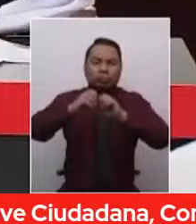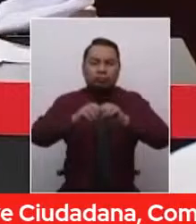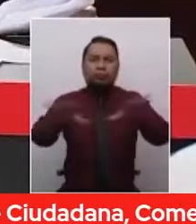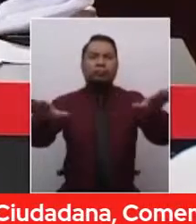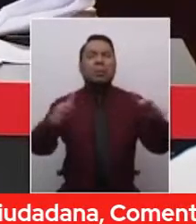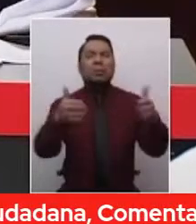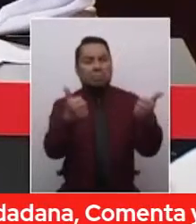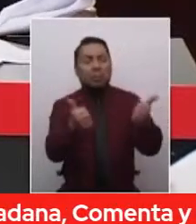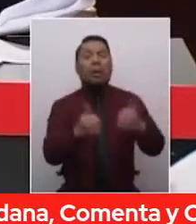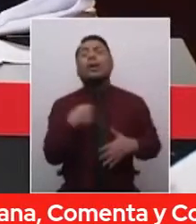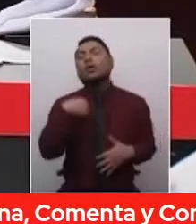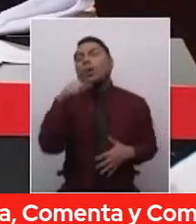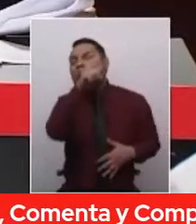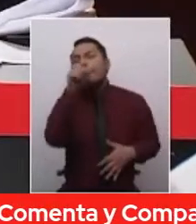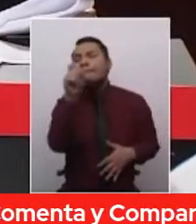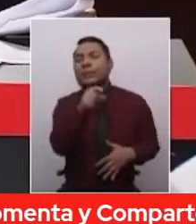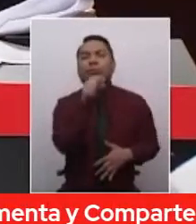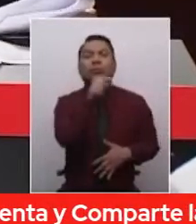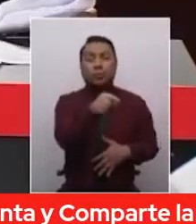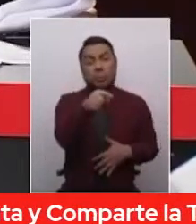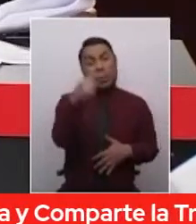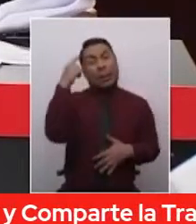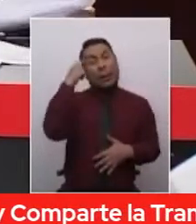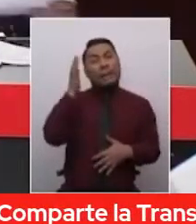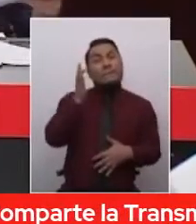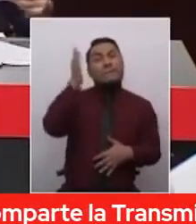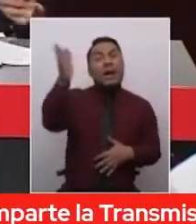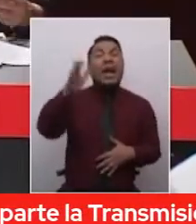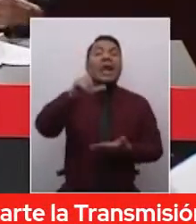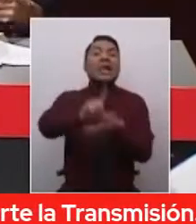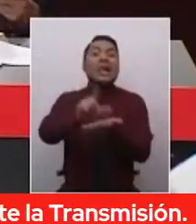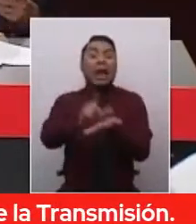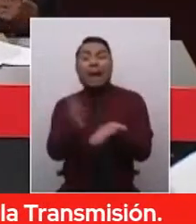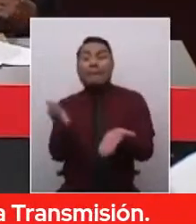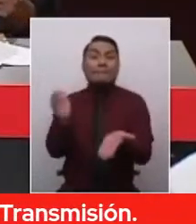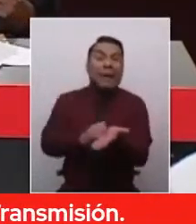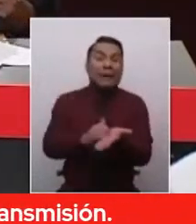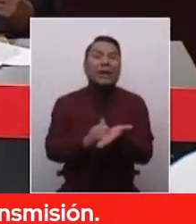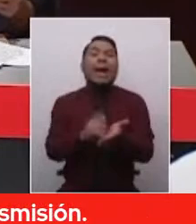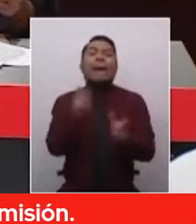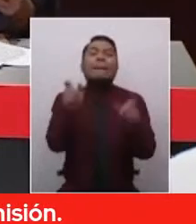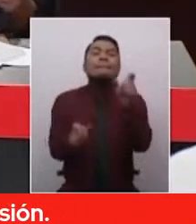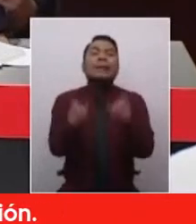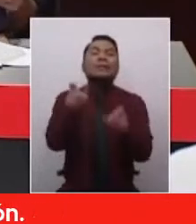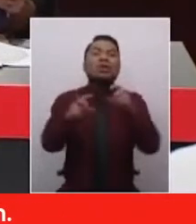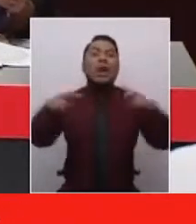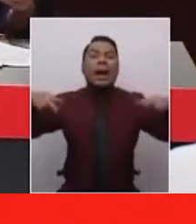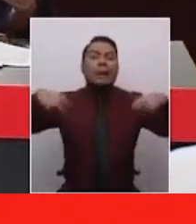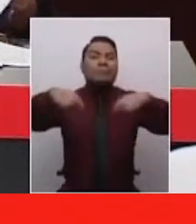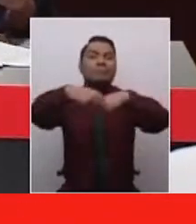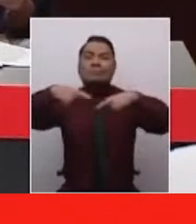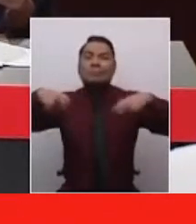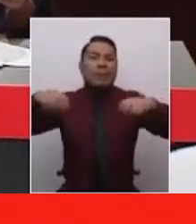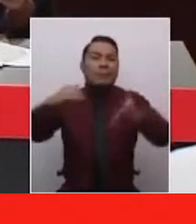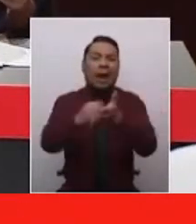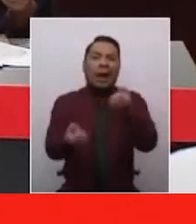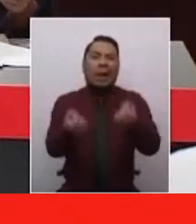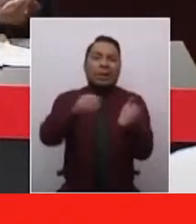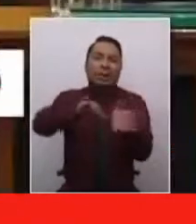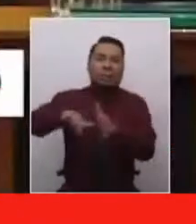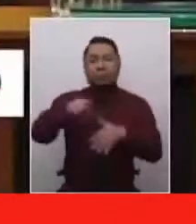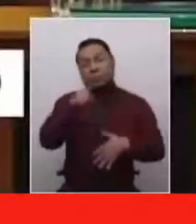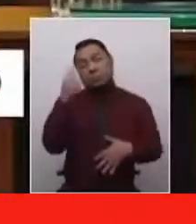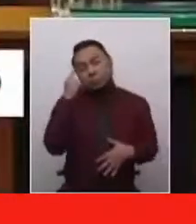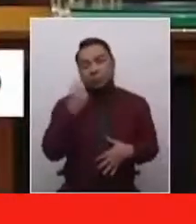yo quería preguntarle si usted se imagina una Lima más peatonalizada en esa misma lógica. Un minuto.